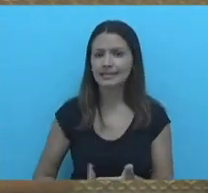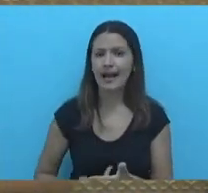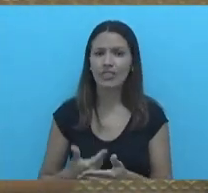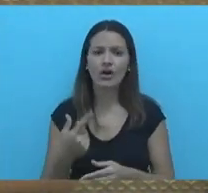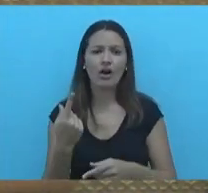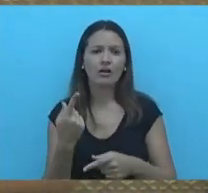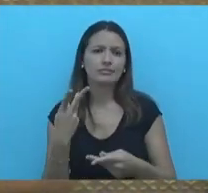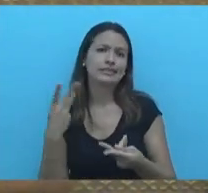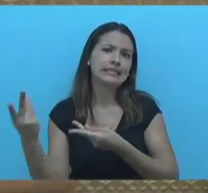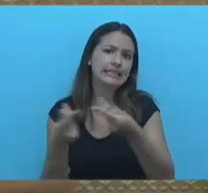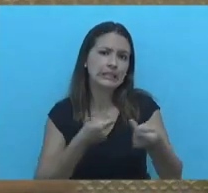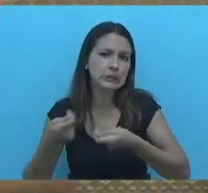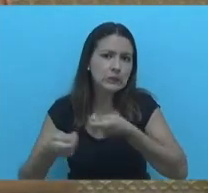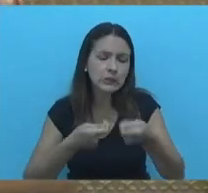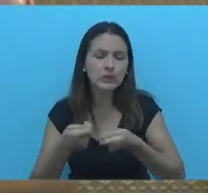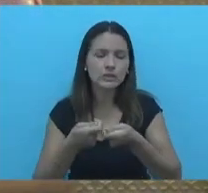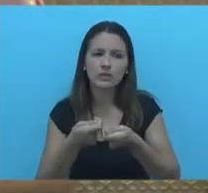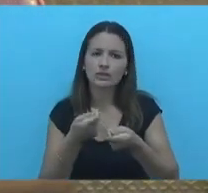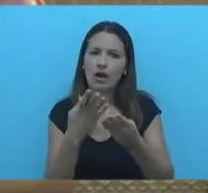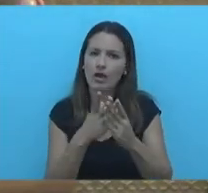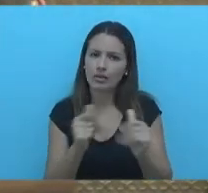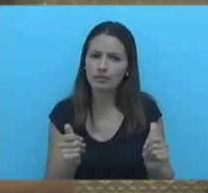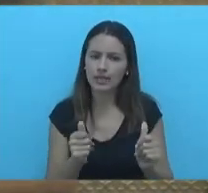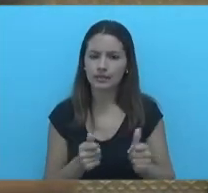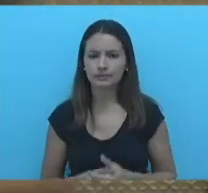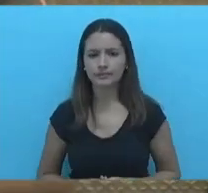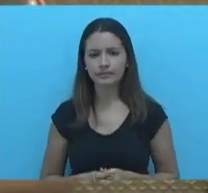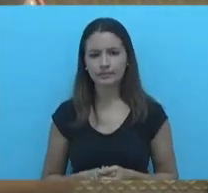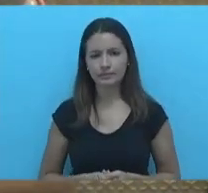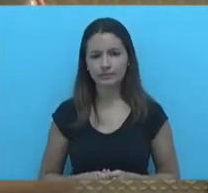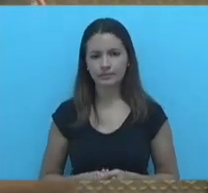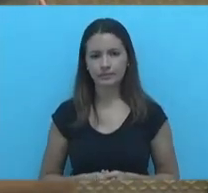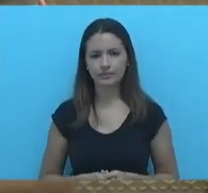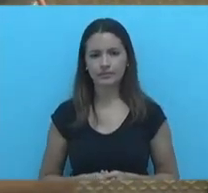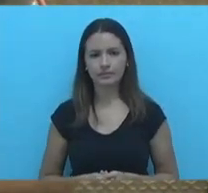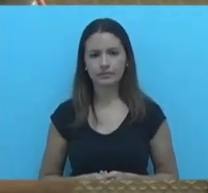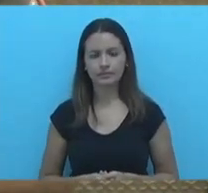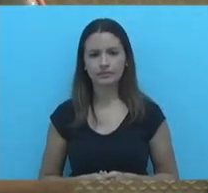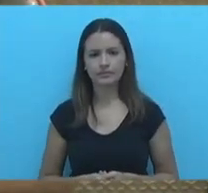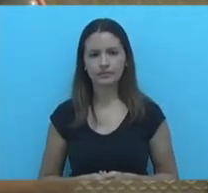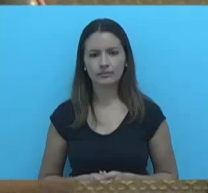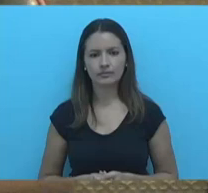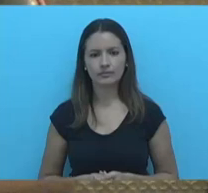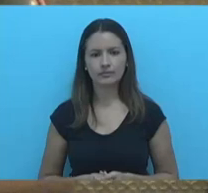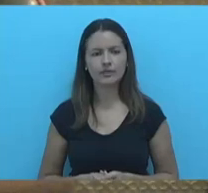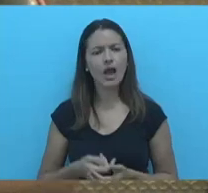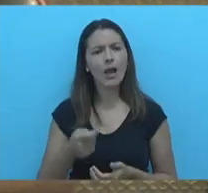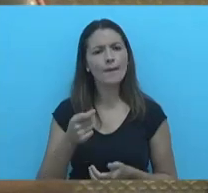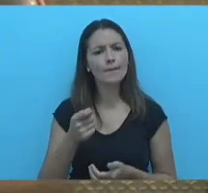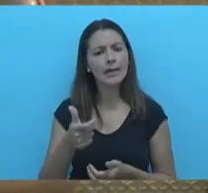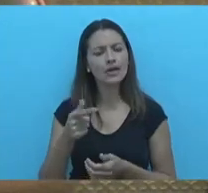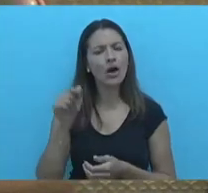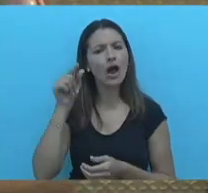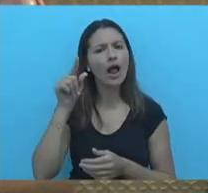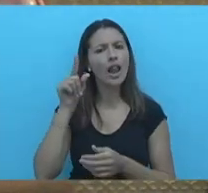de negociados. Es interesante, porque en el Día de la Bandera comenzaban a desplegarse las banderas políticas de la Iglesia